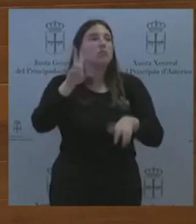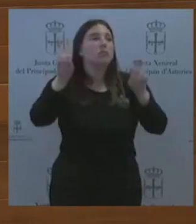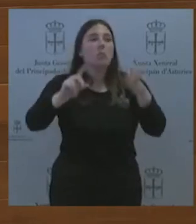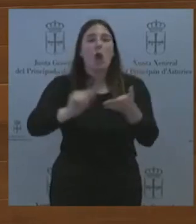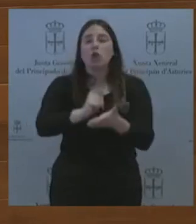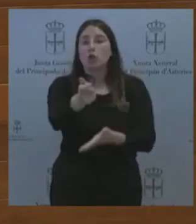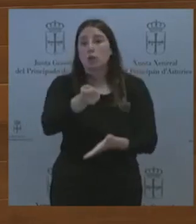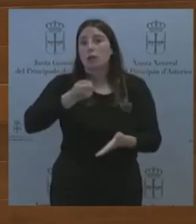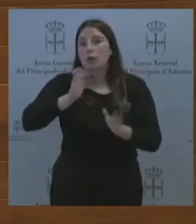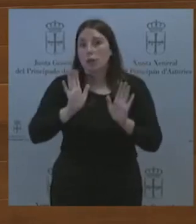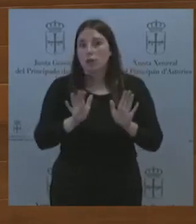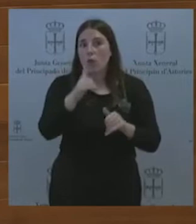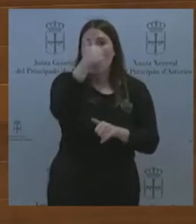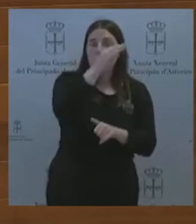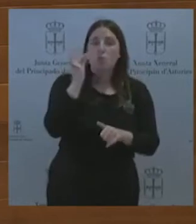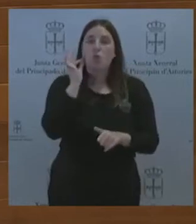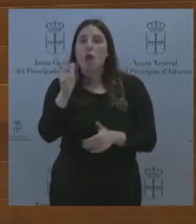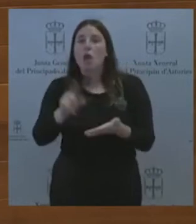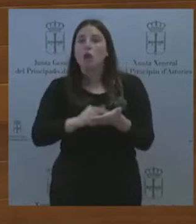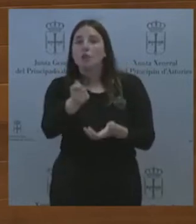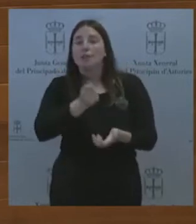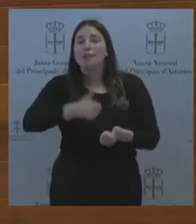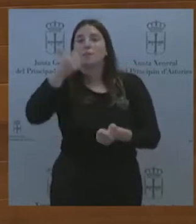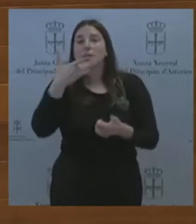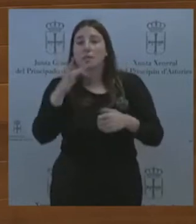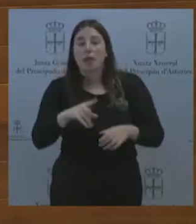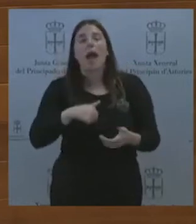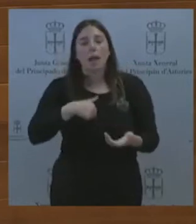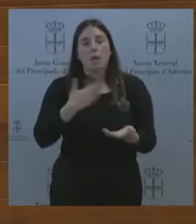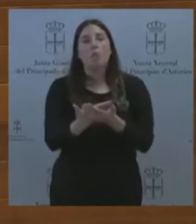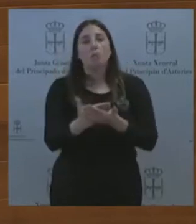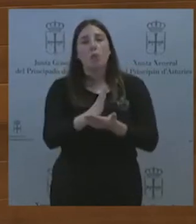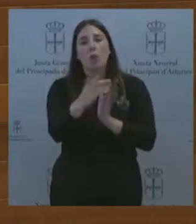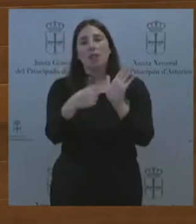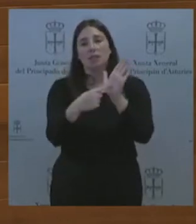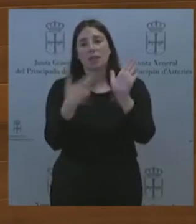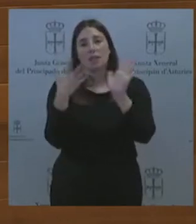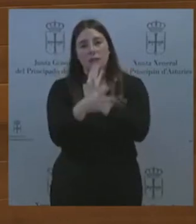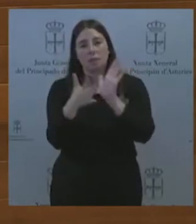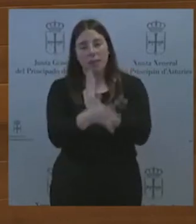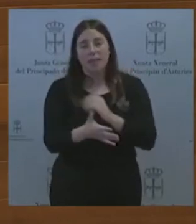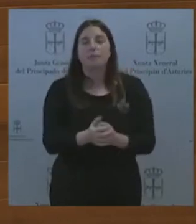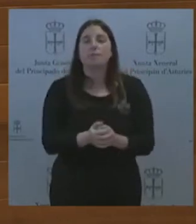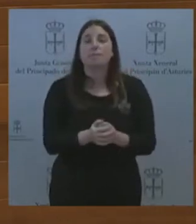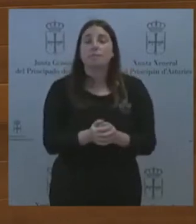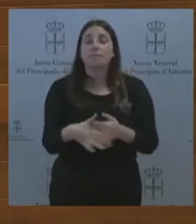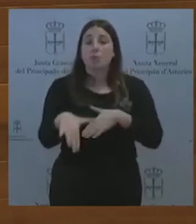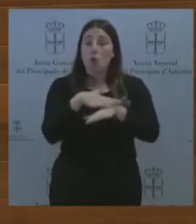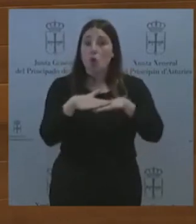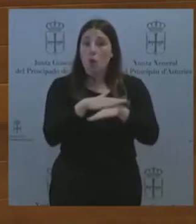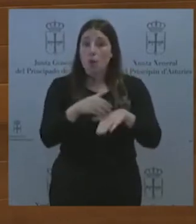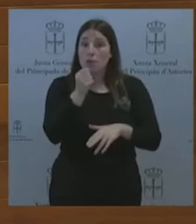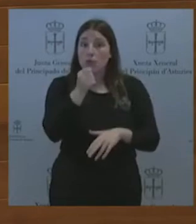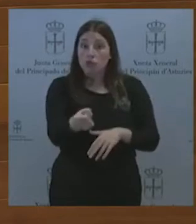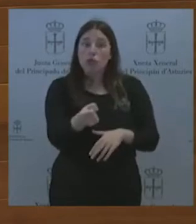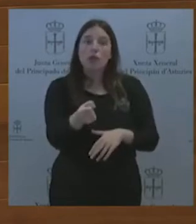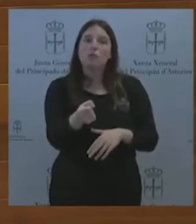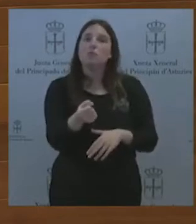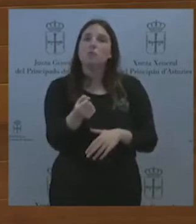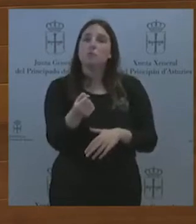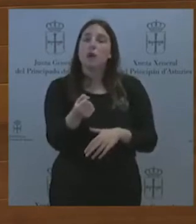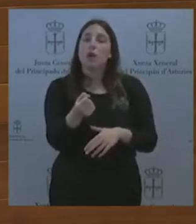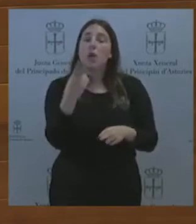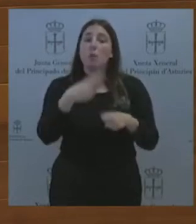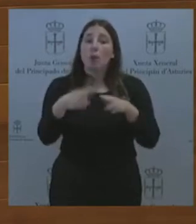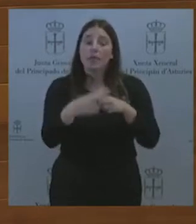de nuestras propuestas. Y así todo el gobierno socialcomunista sigue implementando nuevas políticas, subvenciones y ayudas discriminatorias